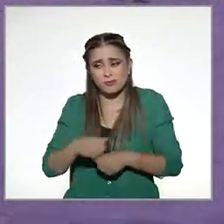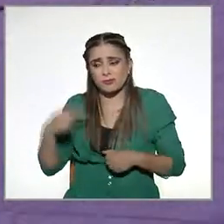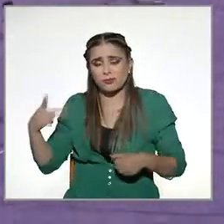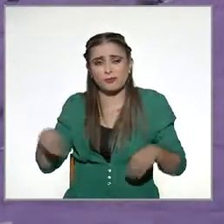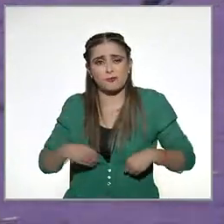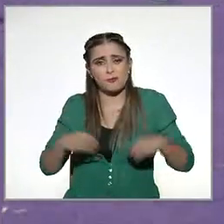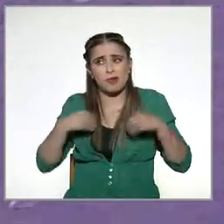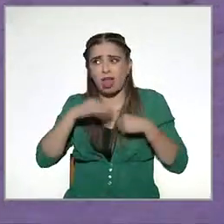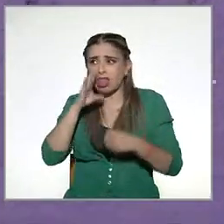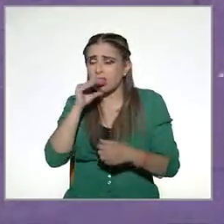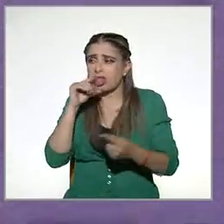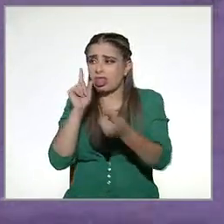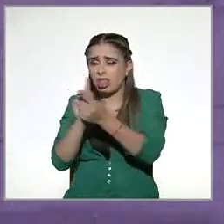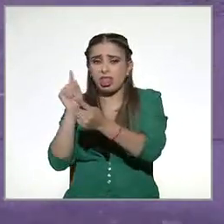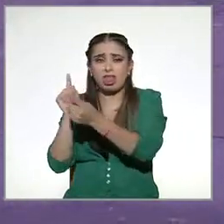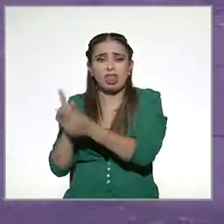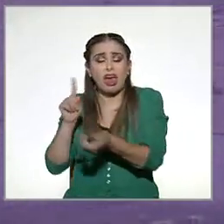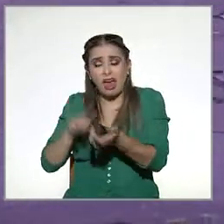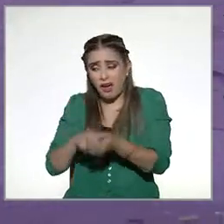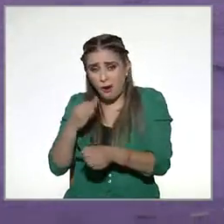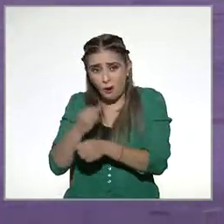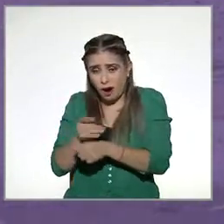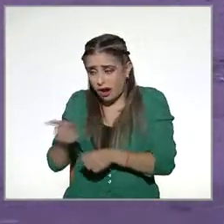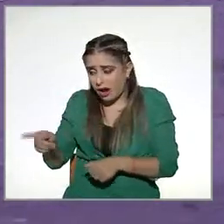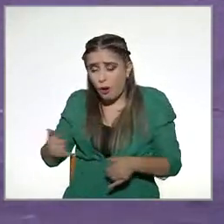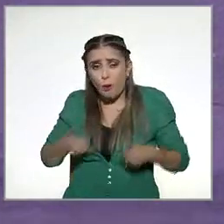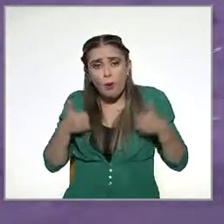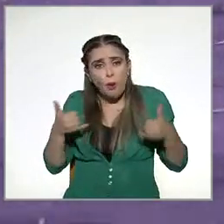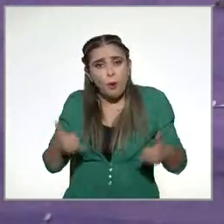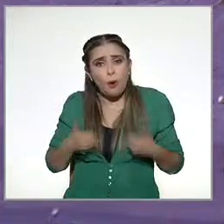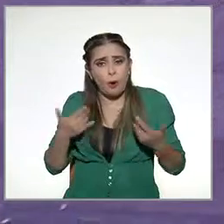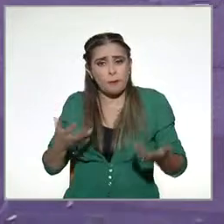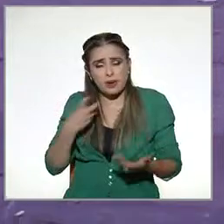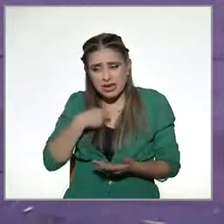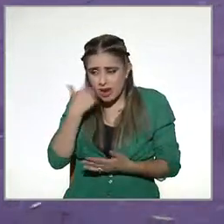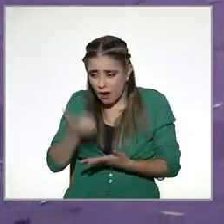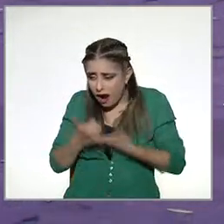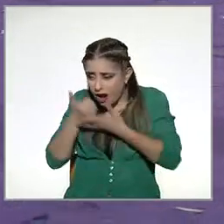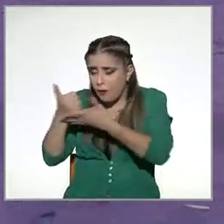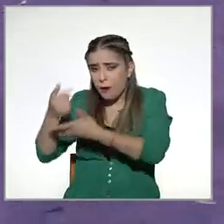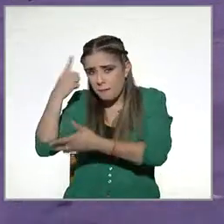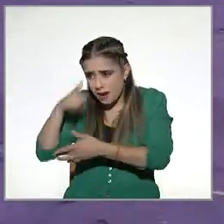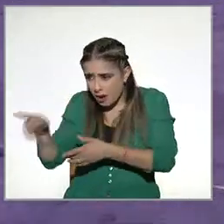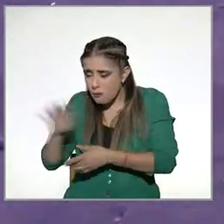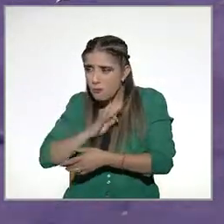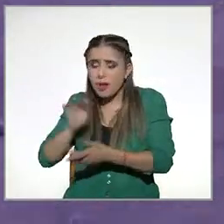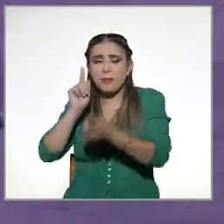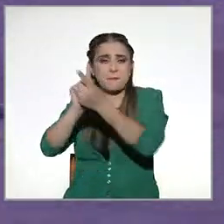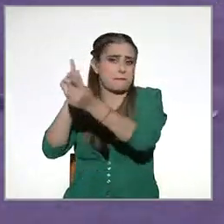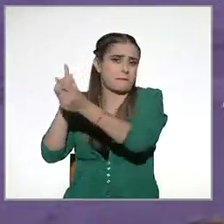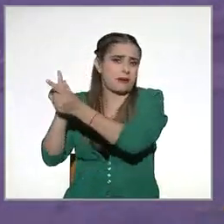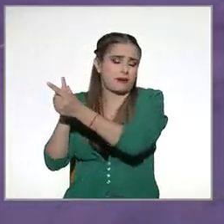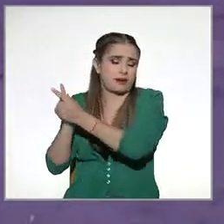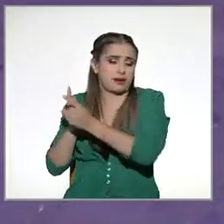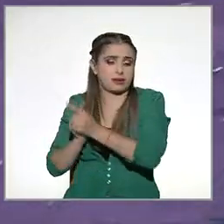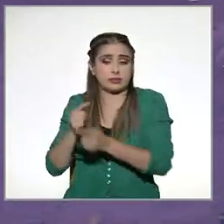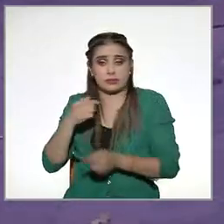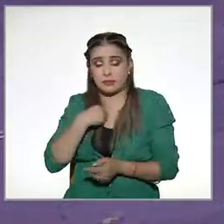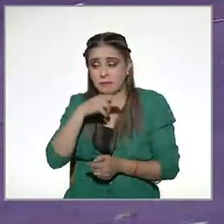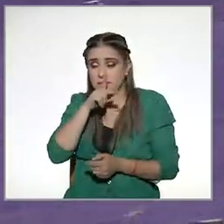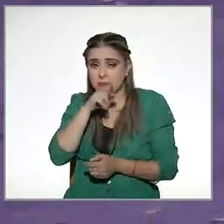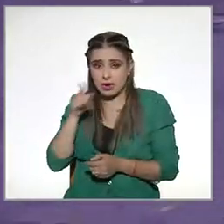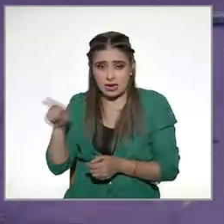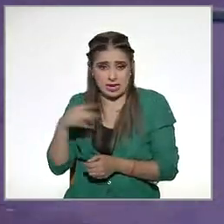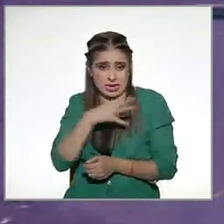apenas está empezando y yo quiero cambiar esa parte. Mi preocupación es que mi hijo grande